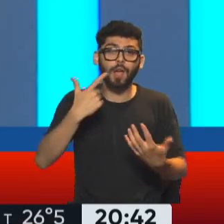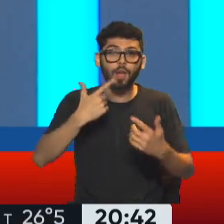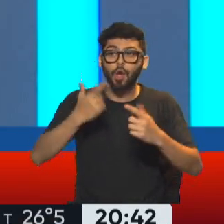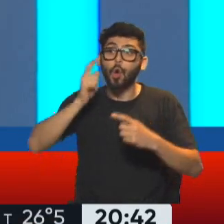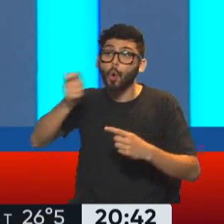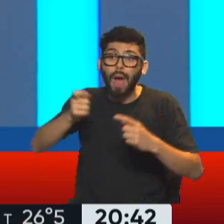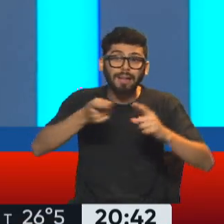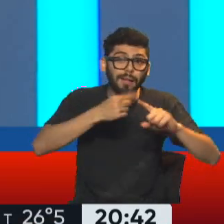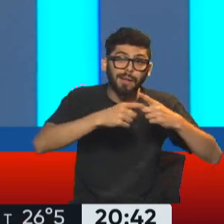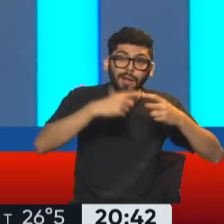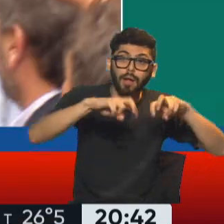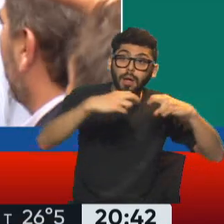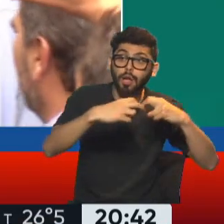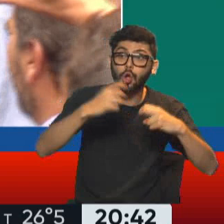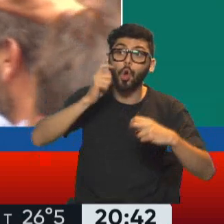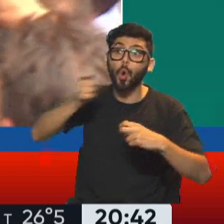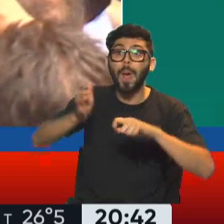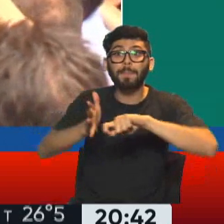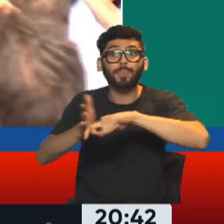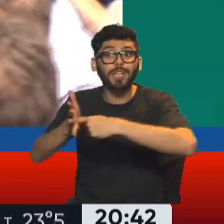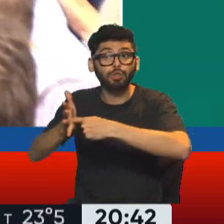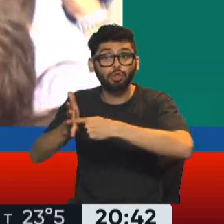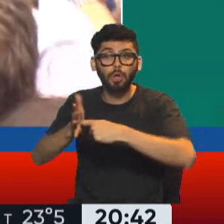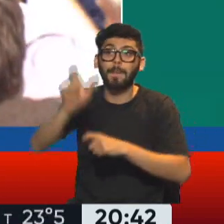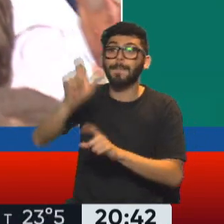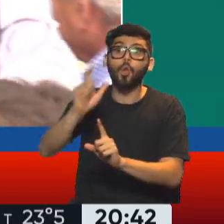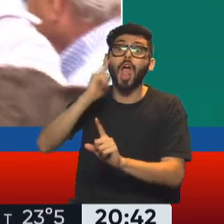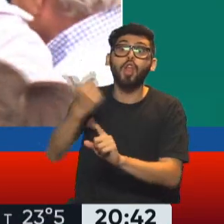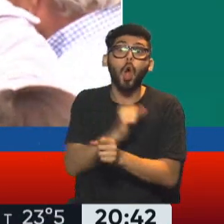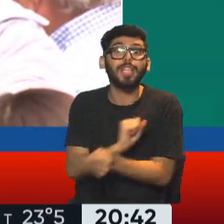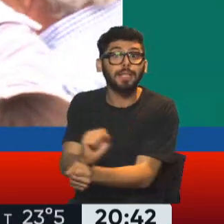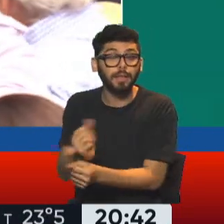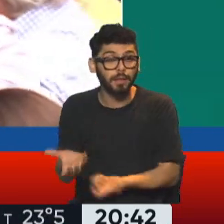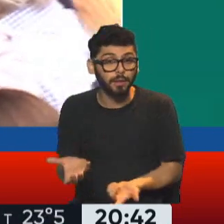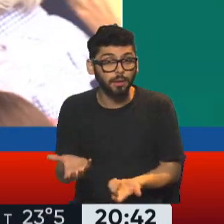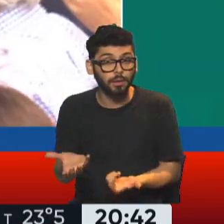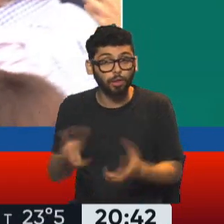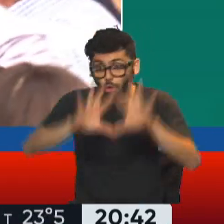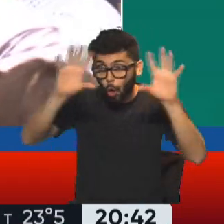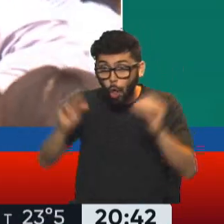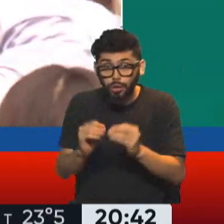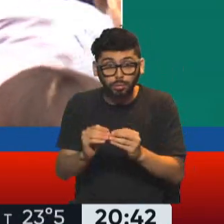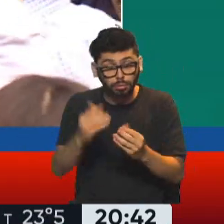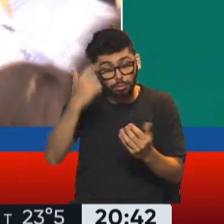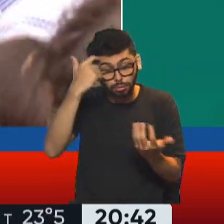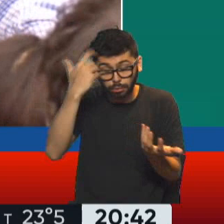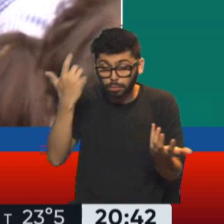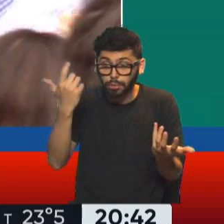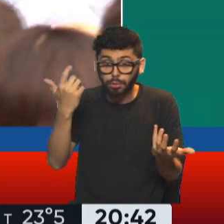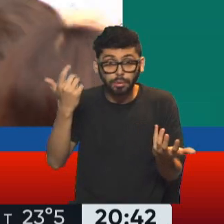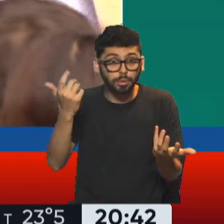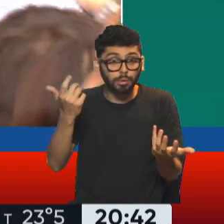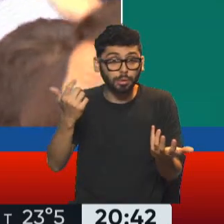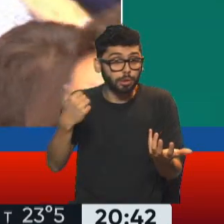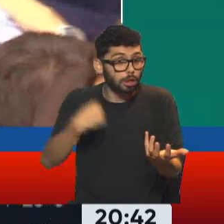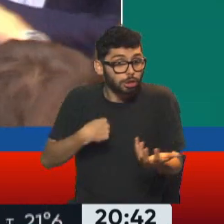judicial, presión a jueces, encarcelamiento de inocentes. ¿Todo eso no ocurrió? ¿Lo estoy inventando yo hoy